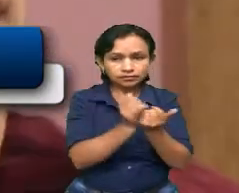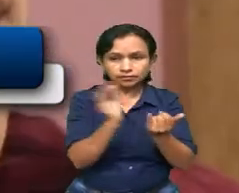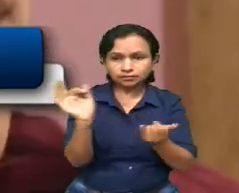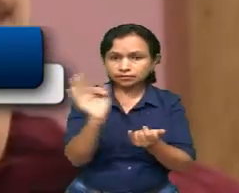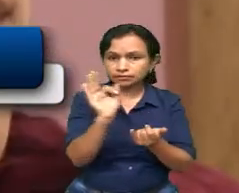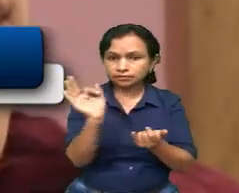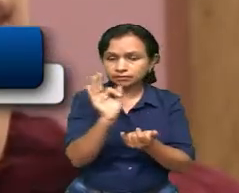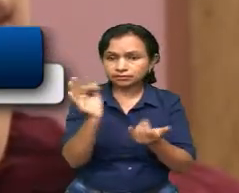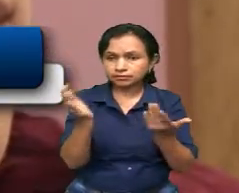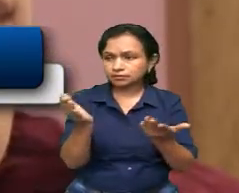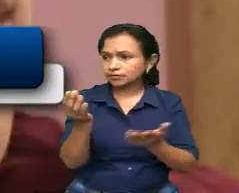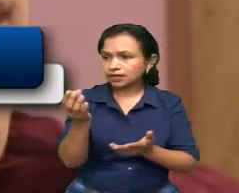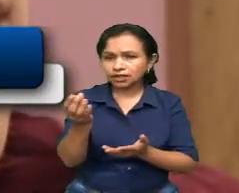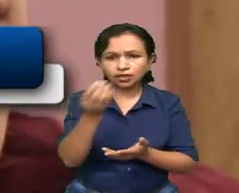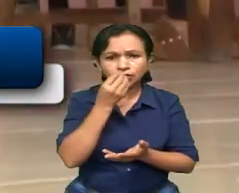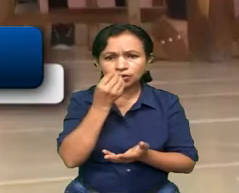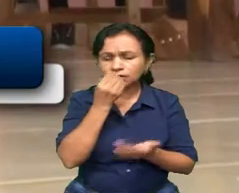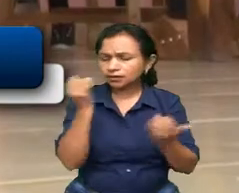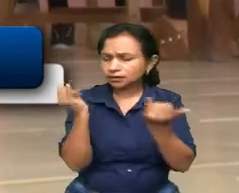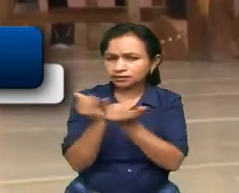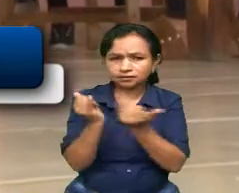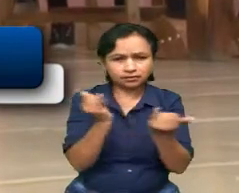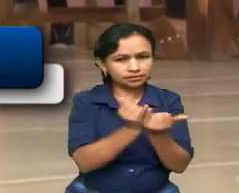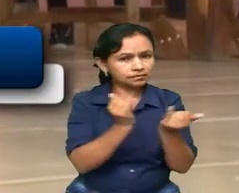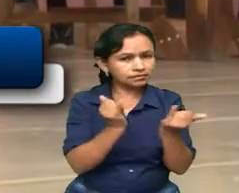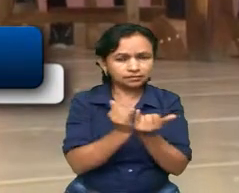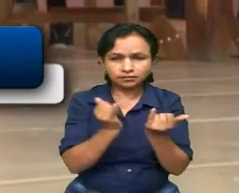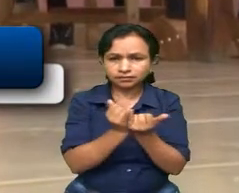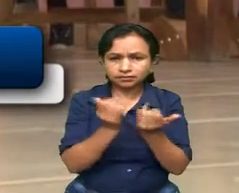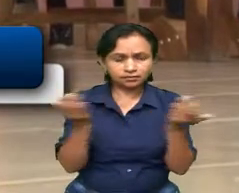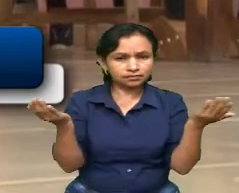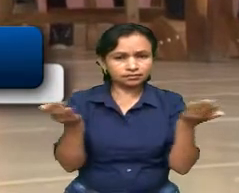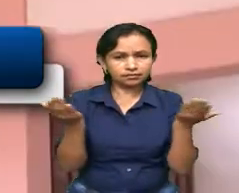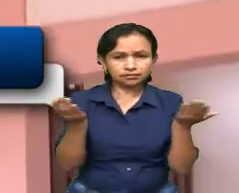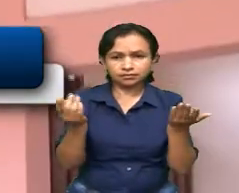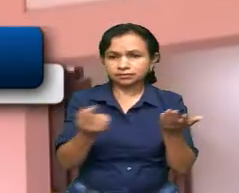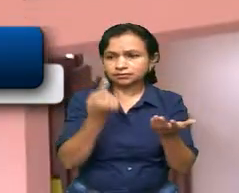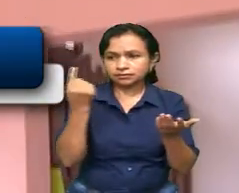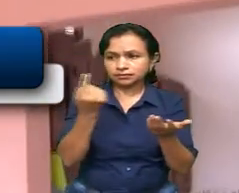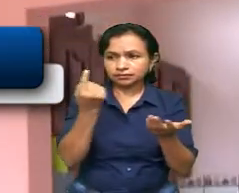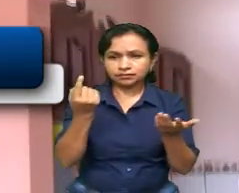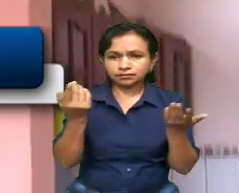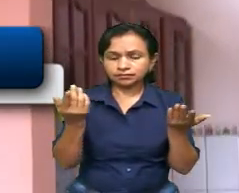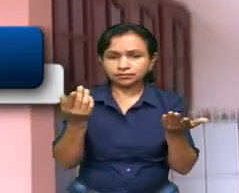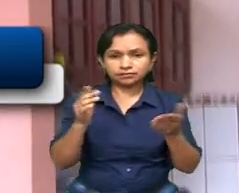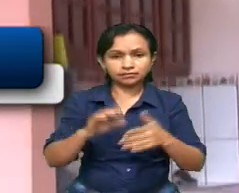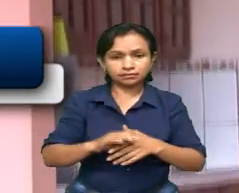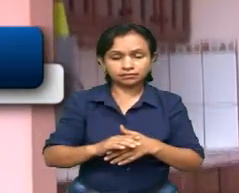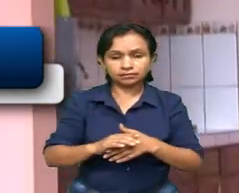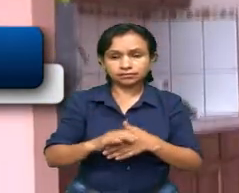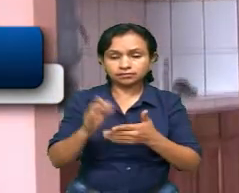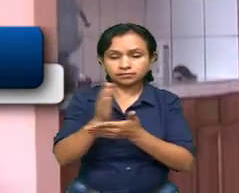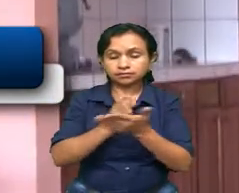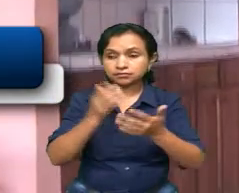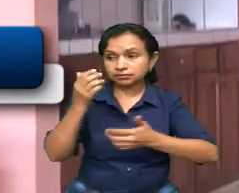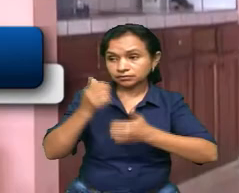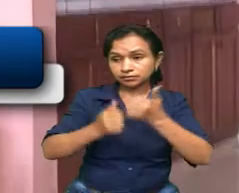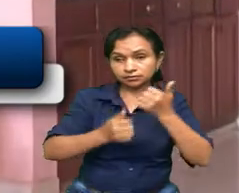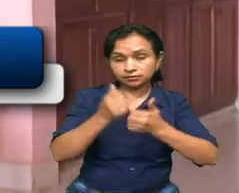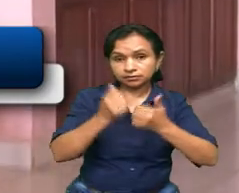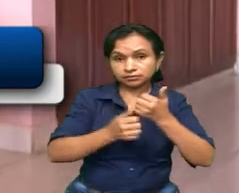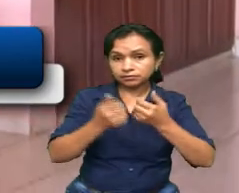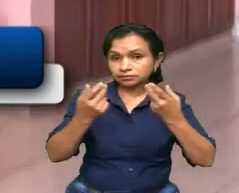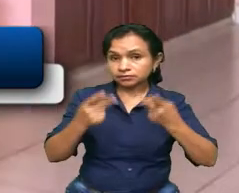de...? La alimentación es igual, siempre igual, solamente que si la mujer tiene algún problema,